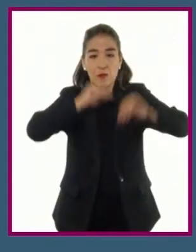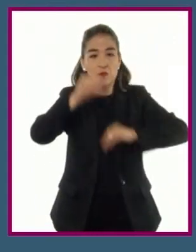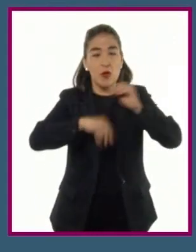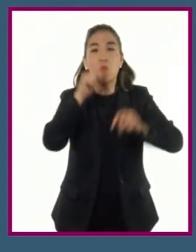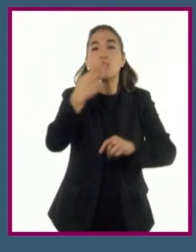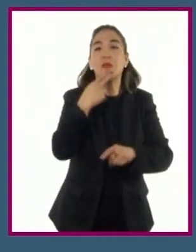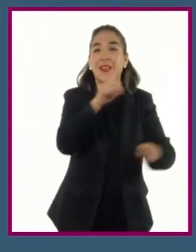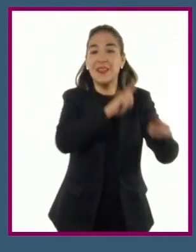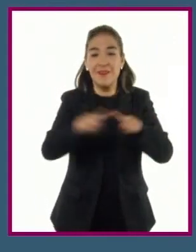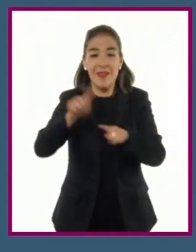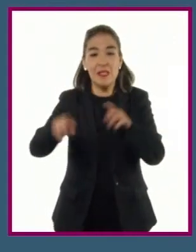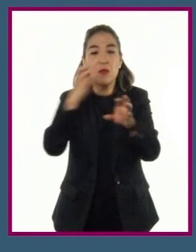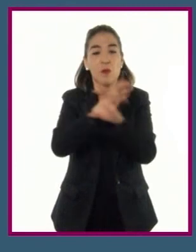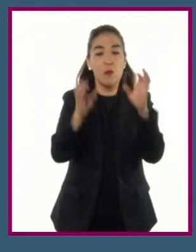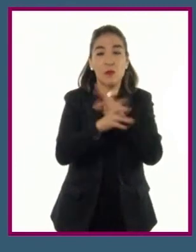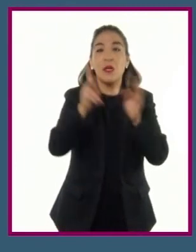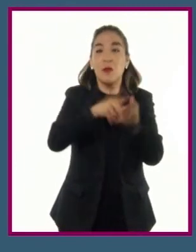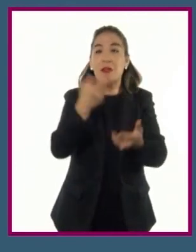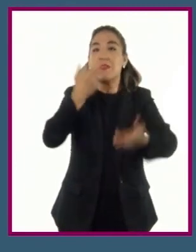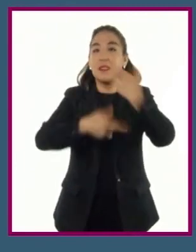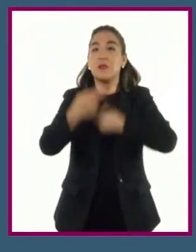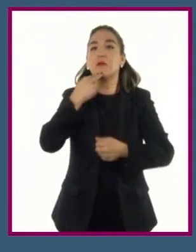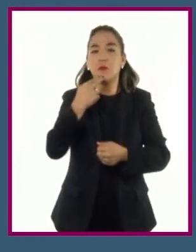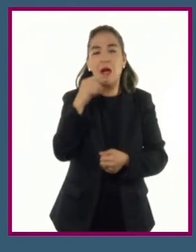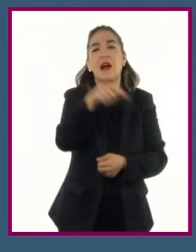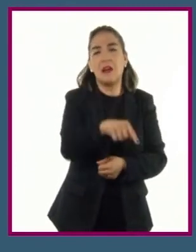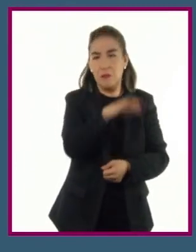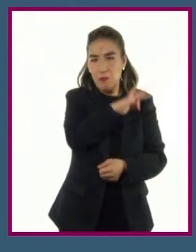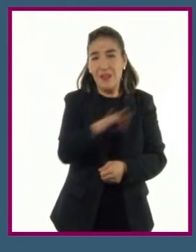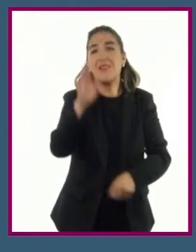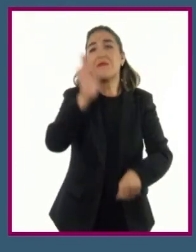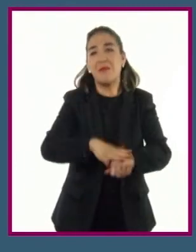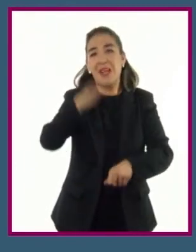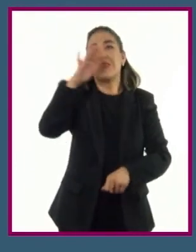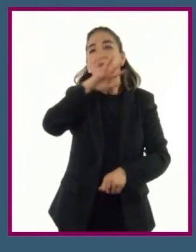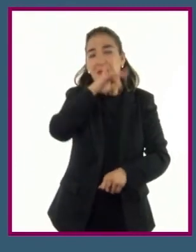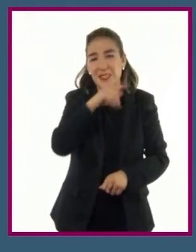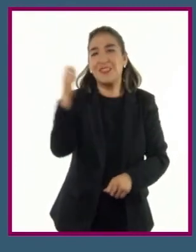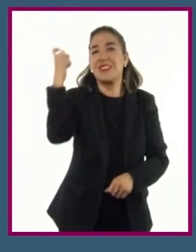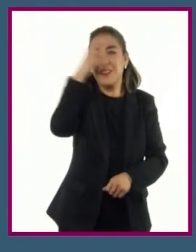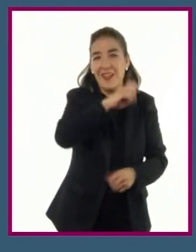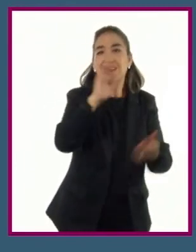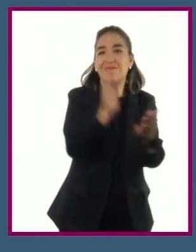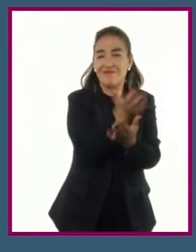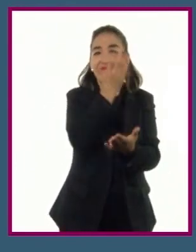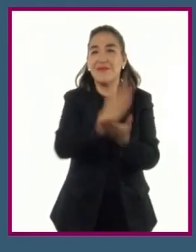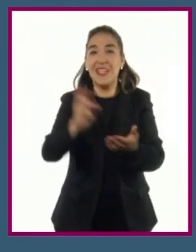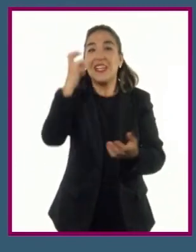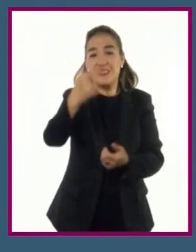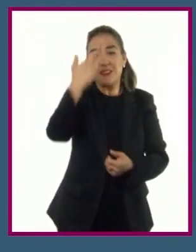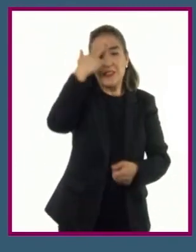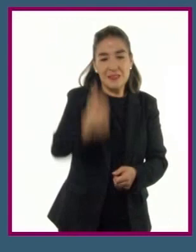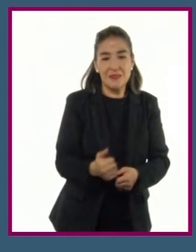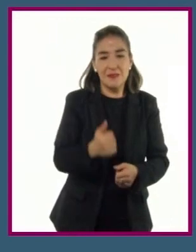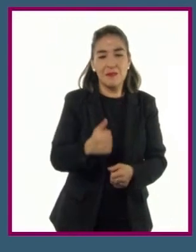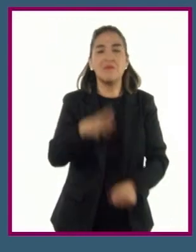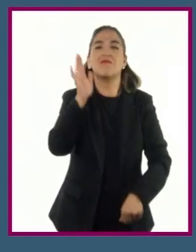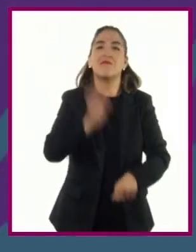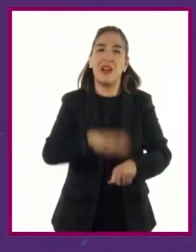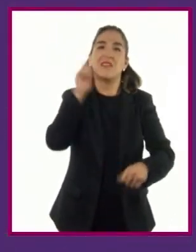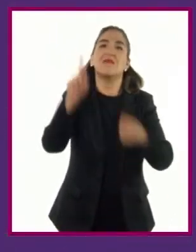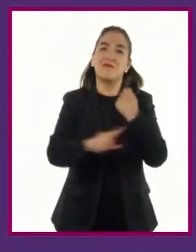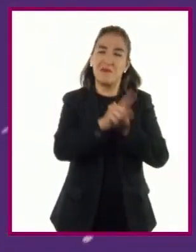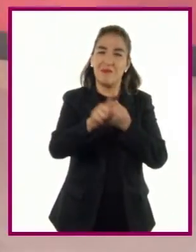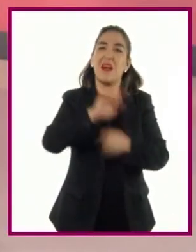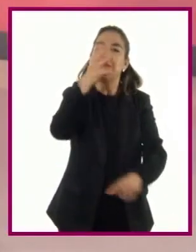utilicen varios productos reciclados, pueden generar basura más compleja de separar, lo que provoca un mayor impacto